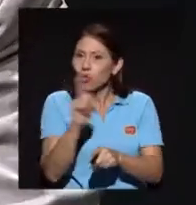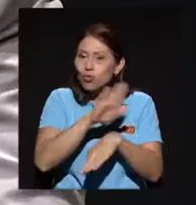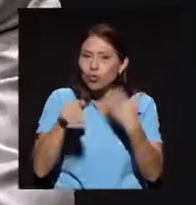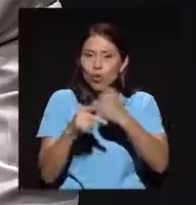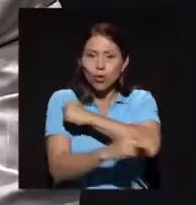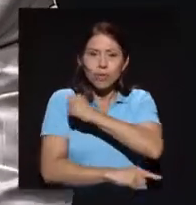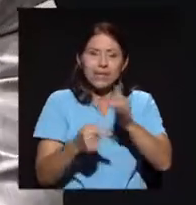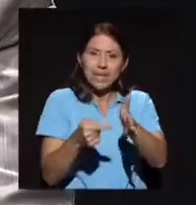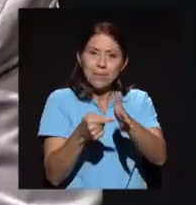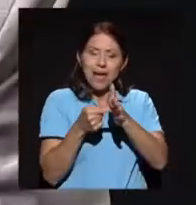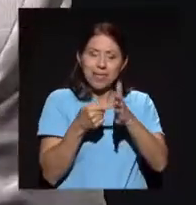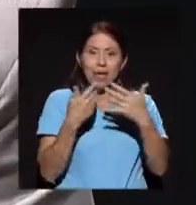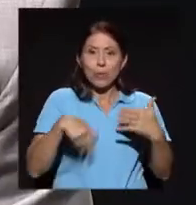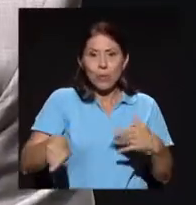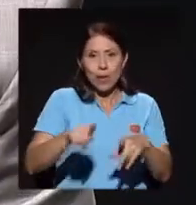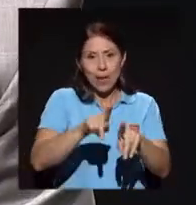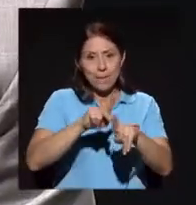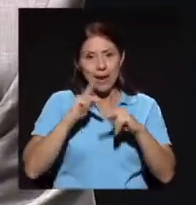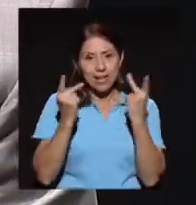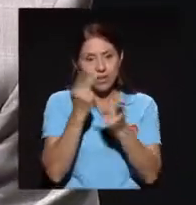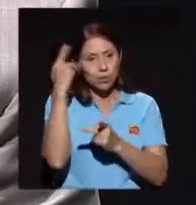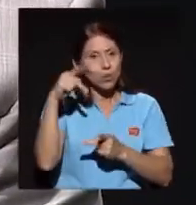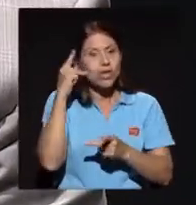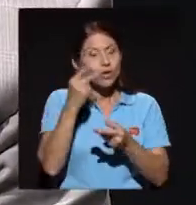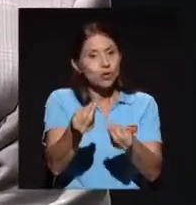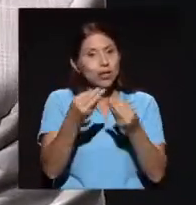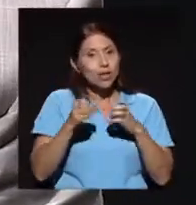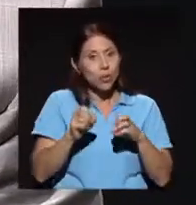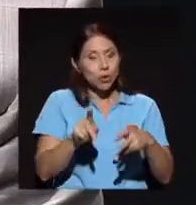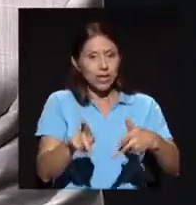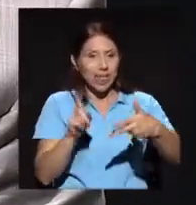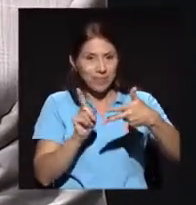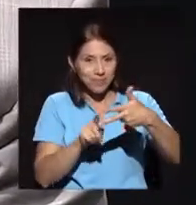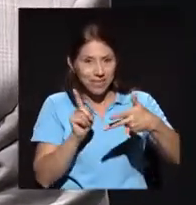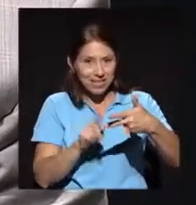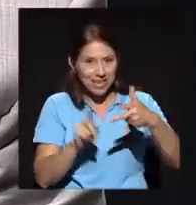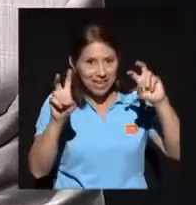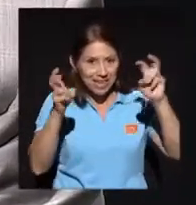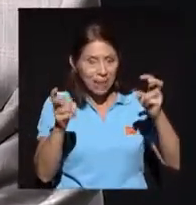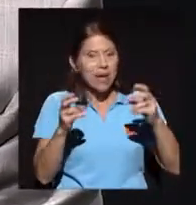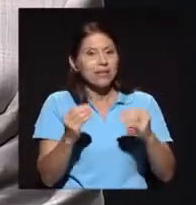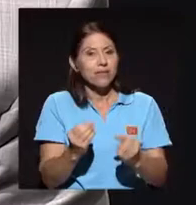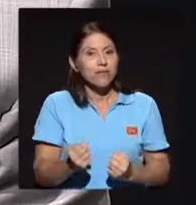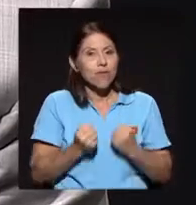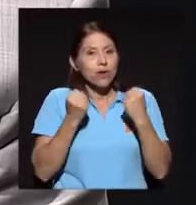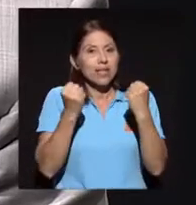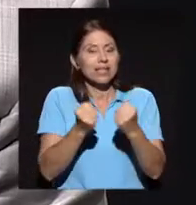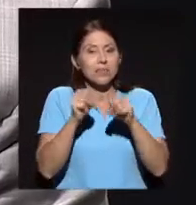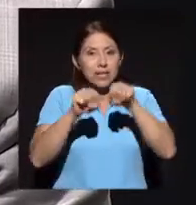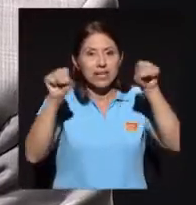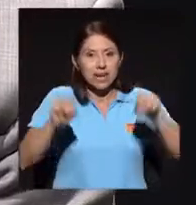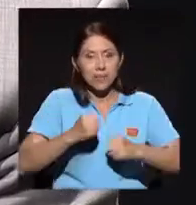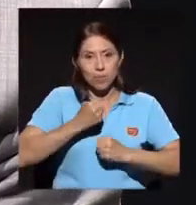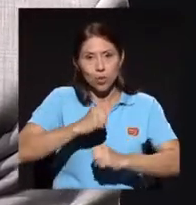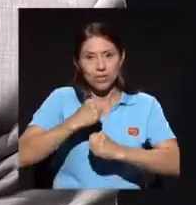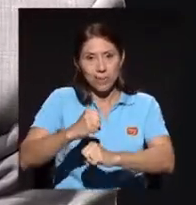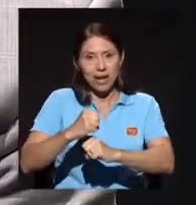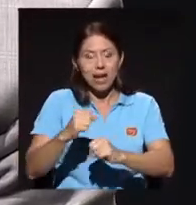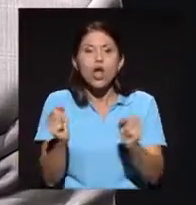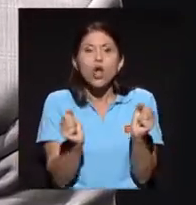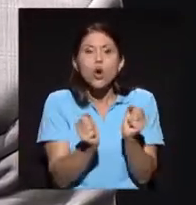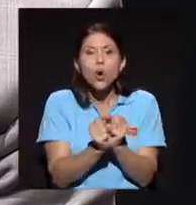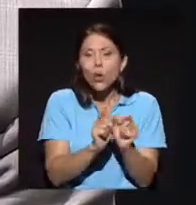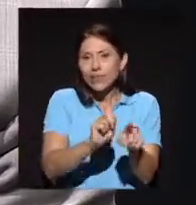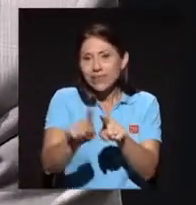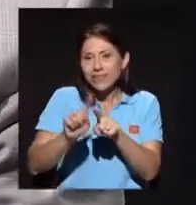exige y que los partidos nos han dado la oportunidad de tenerlo el tercer tema es fortalecimiento del régimen municipal con una serie de